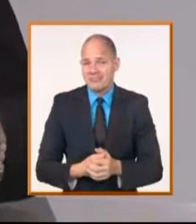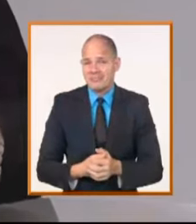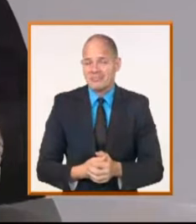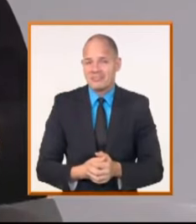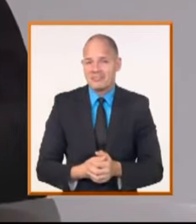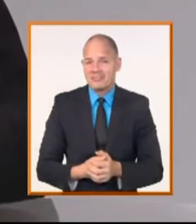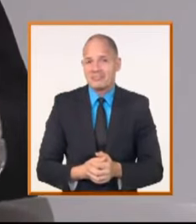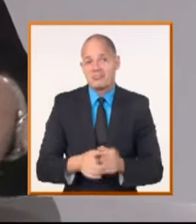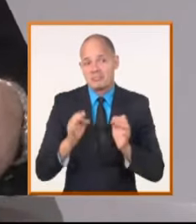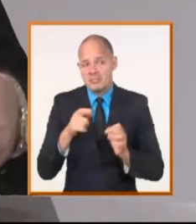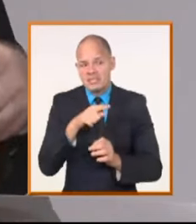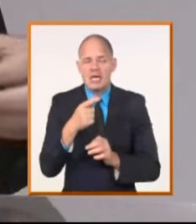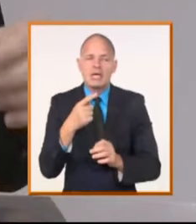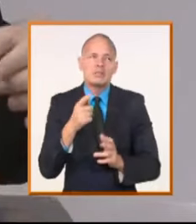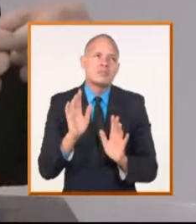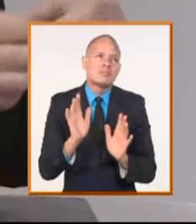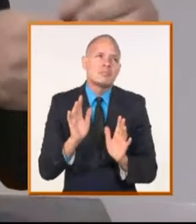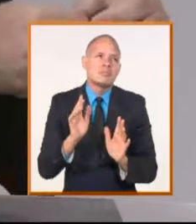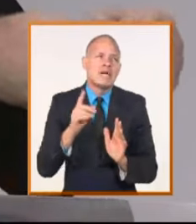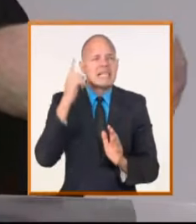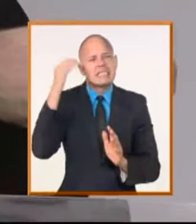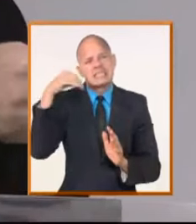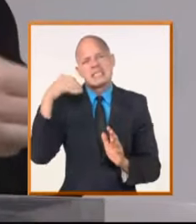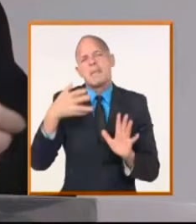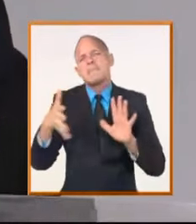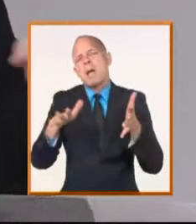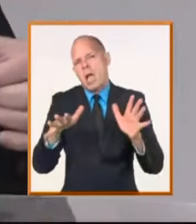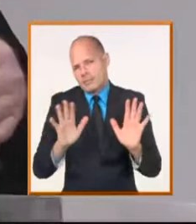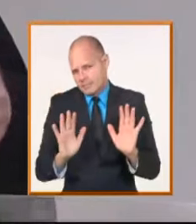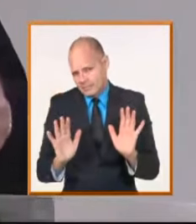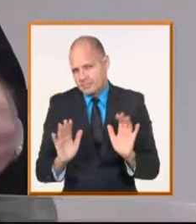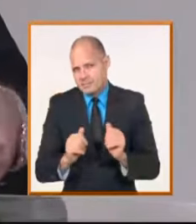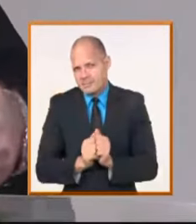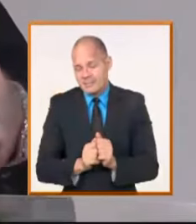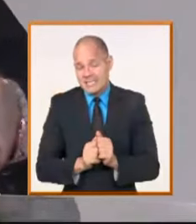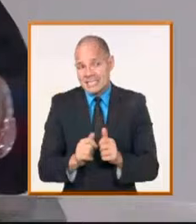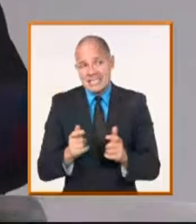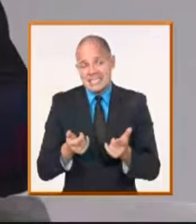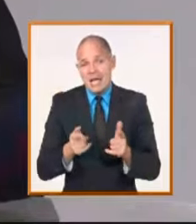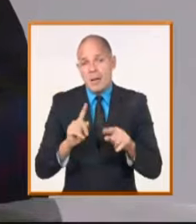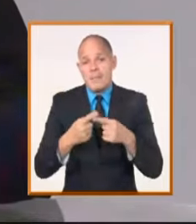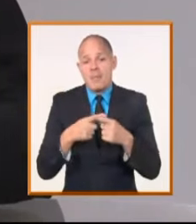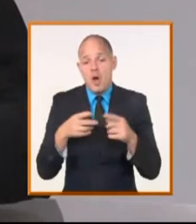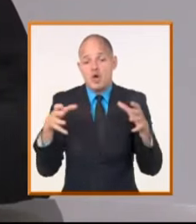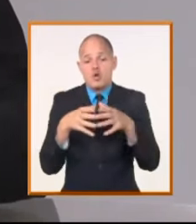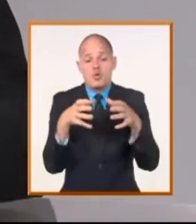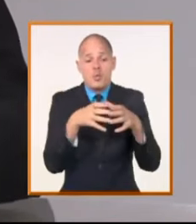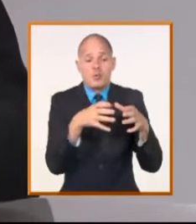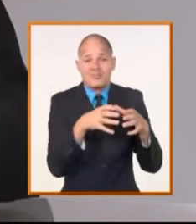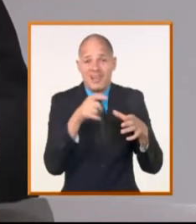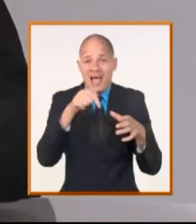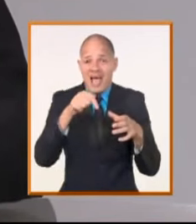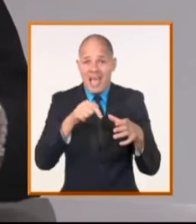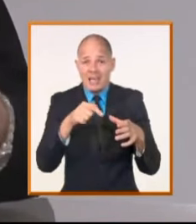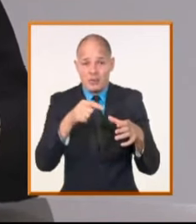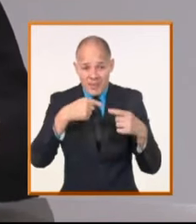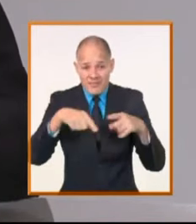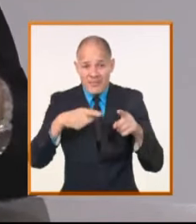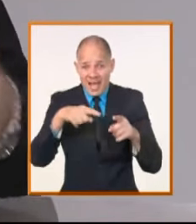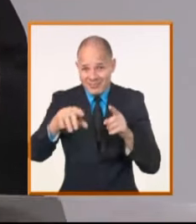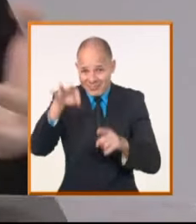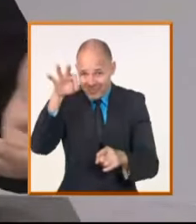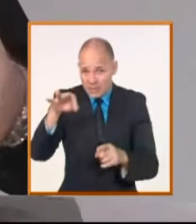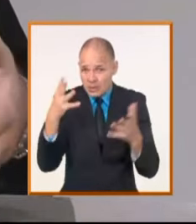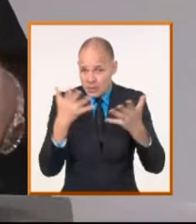que se construye y que generalmente es una muestra que comparativamente con la población electoral es extremadamente pequeña y por tanto la representatividad de esa muestra,